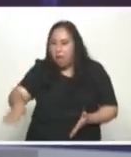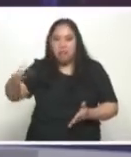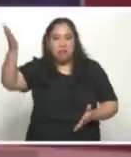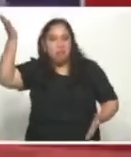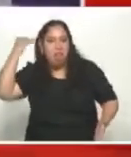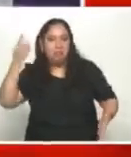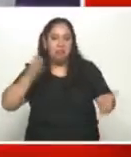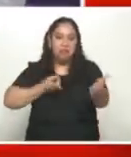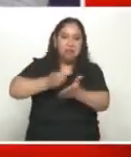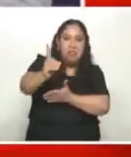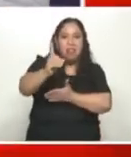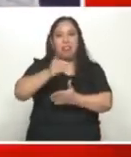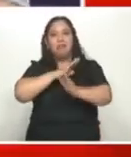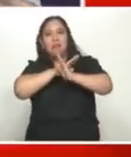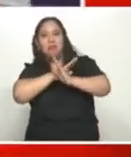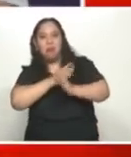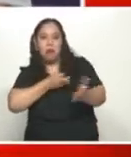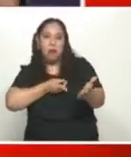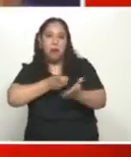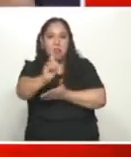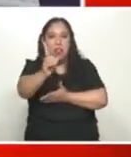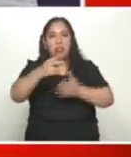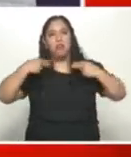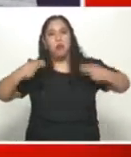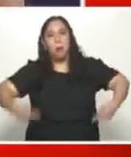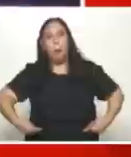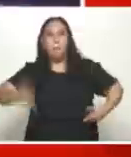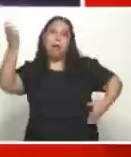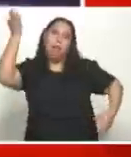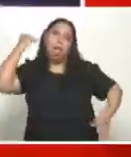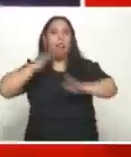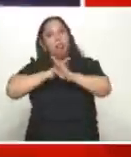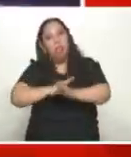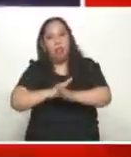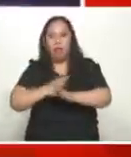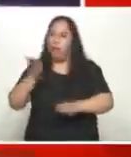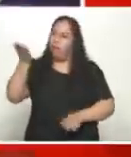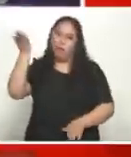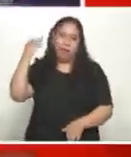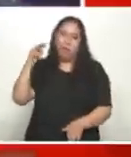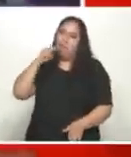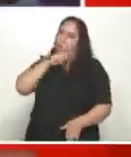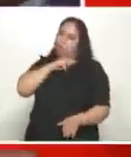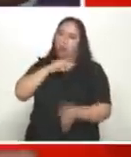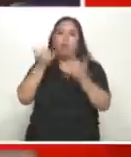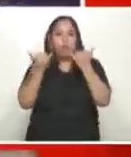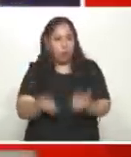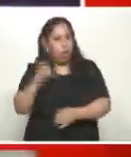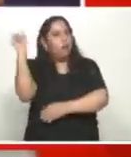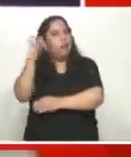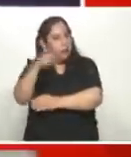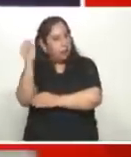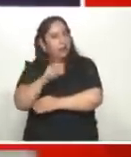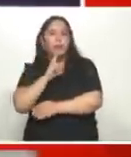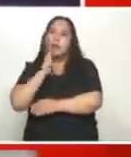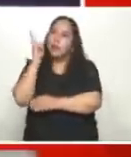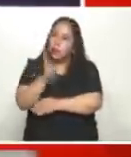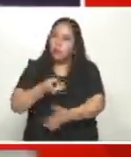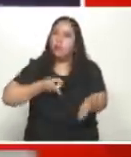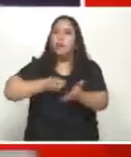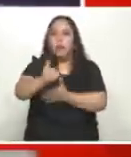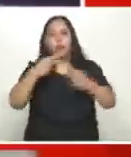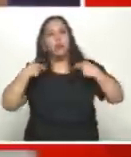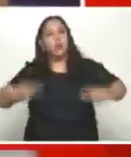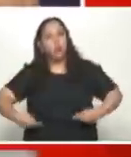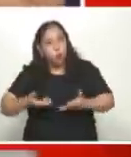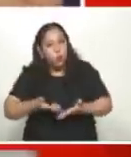consignas electorales. Hoy esos derechos humanos materializados, ya el próximo periodo quiero ver yo. Por eso es que el partido político